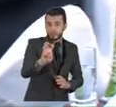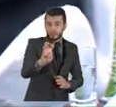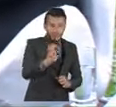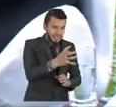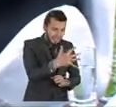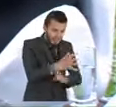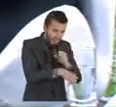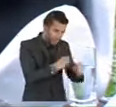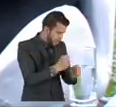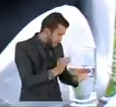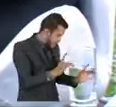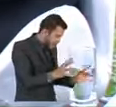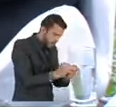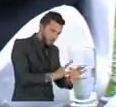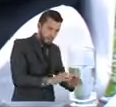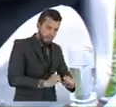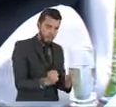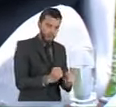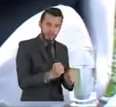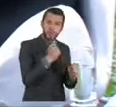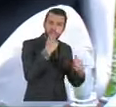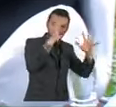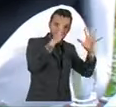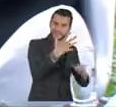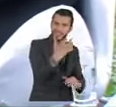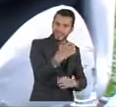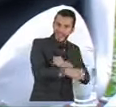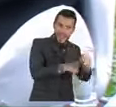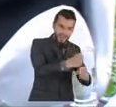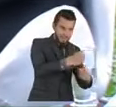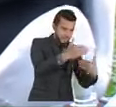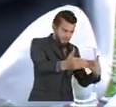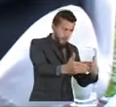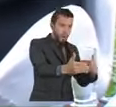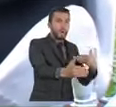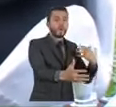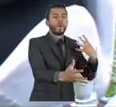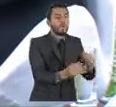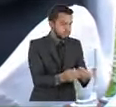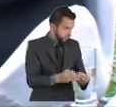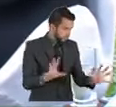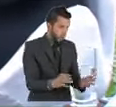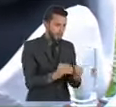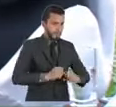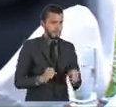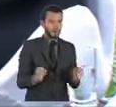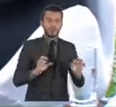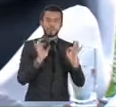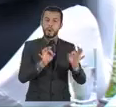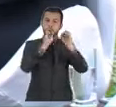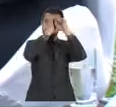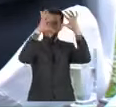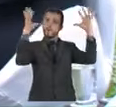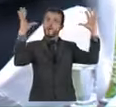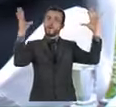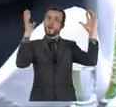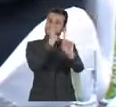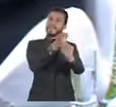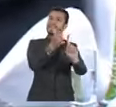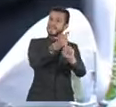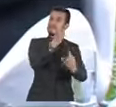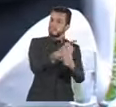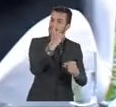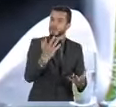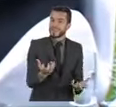500 años, a imaginar y a caminar juntos hacia la Bogotá de los 500 años, cuyas bases deben estar fundamentadas